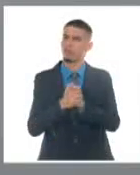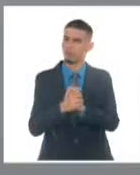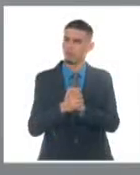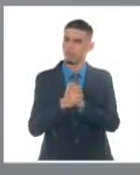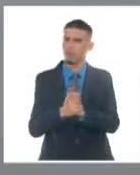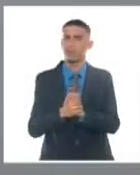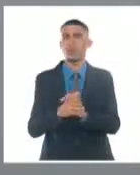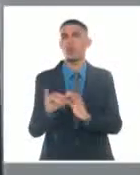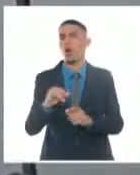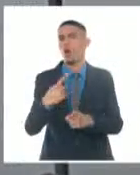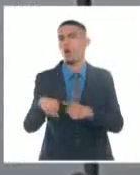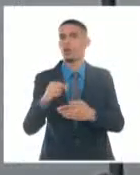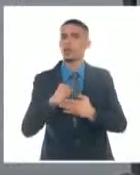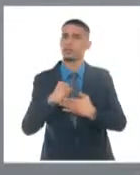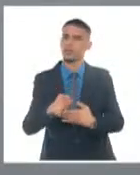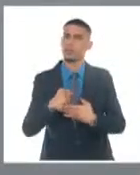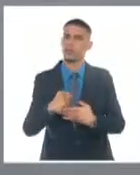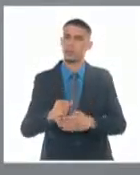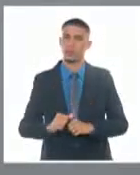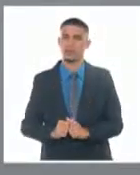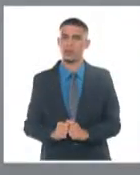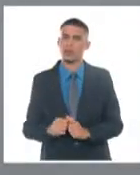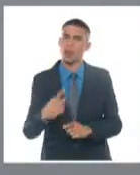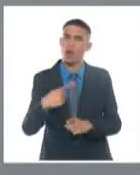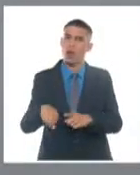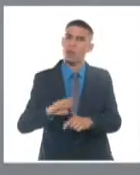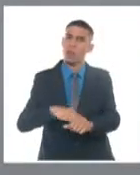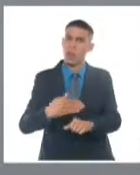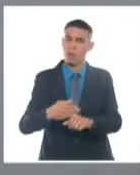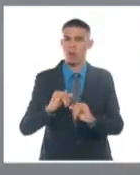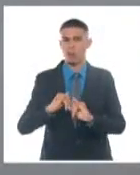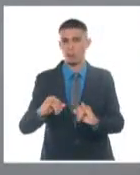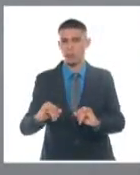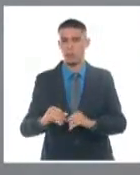colaboradores de nuestro país. En otras emisiones tendremos también más detalles.